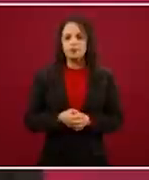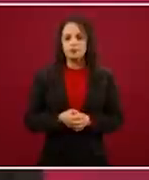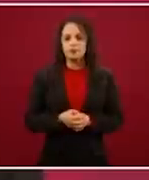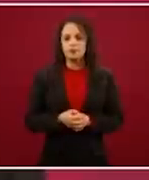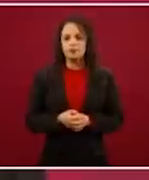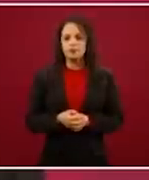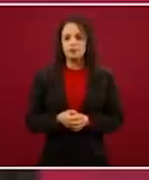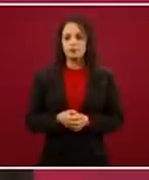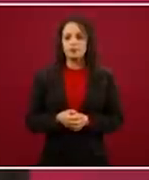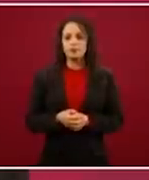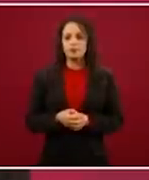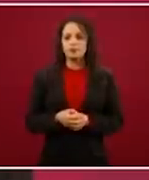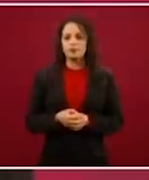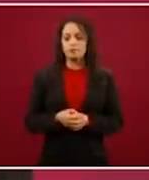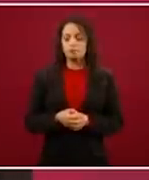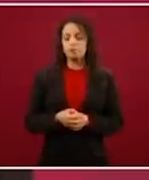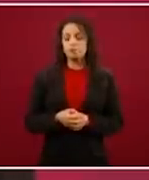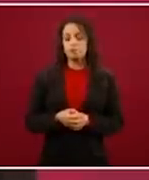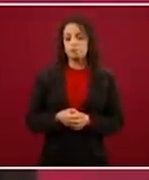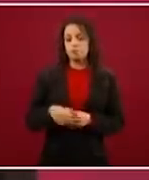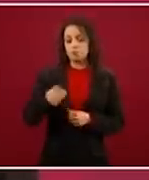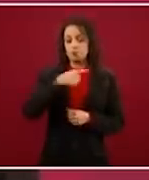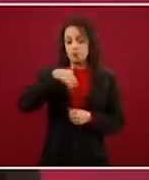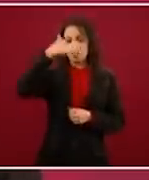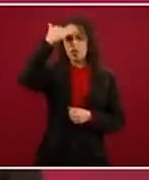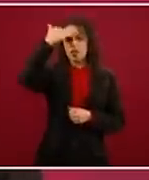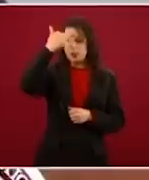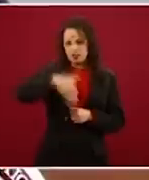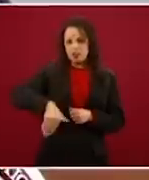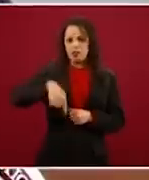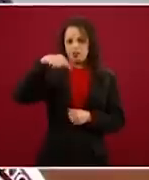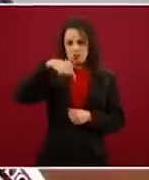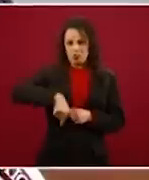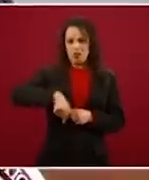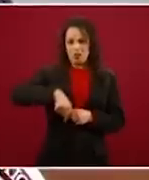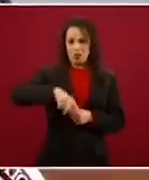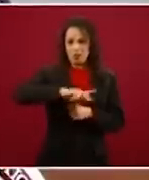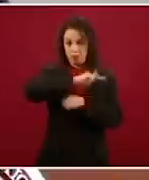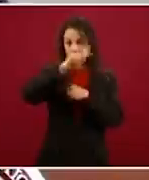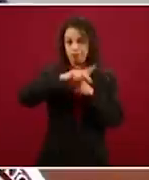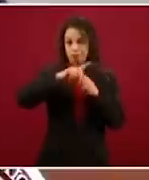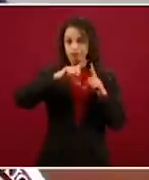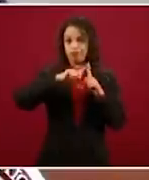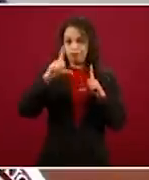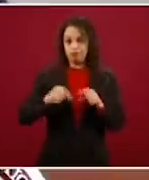Sabemos qué pasa en el país y estamos